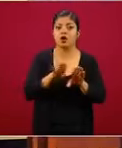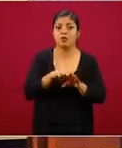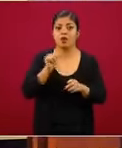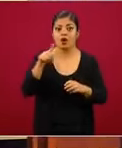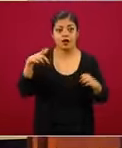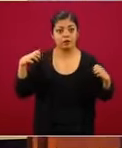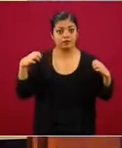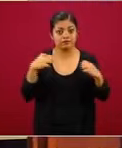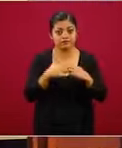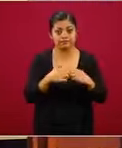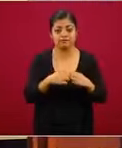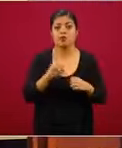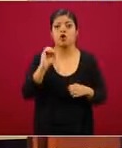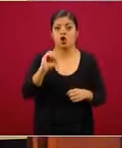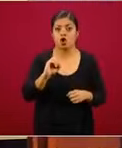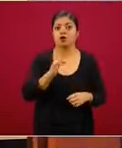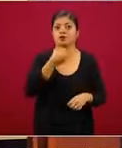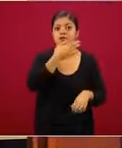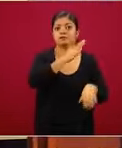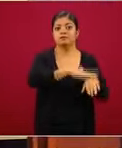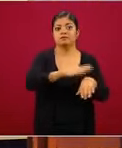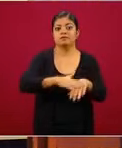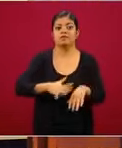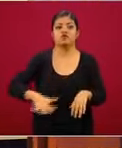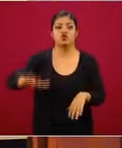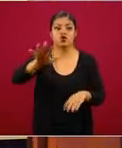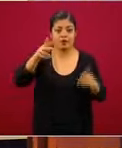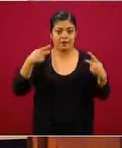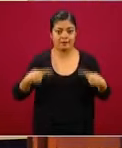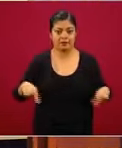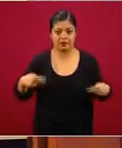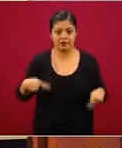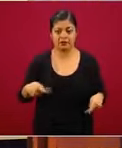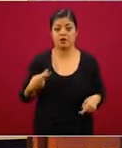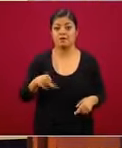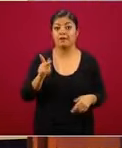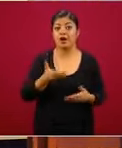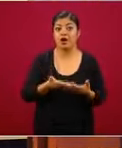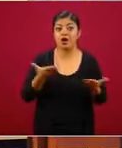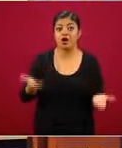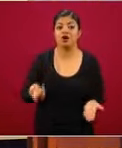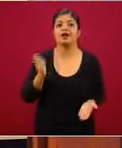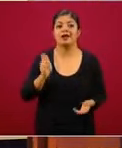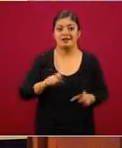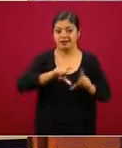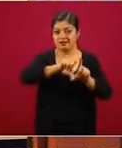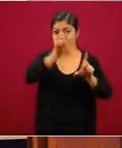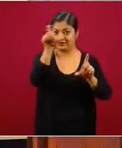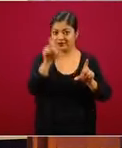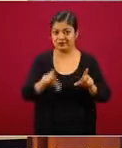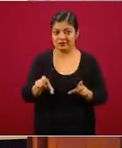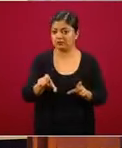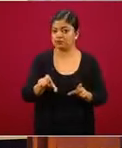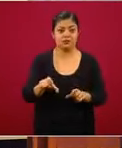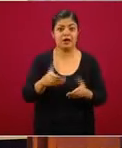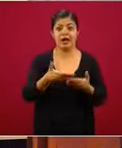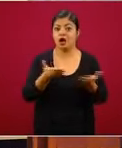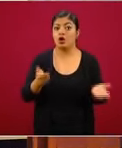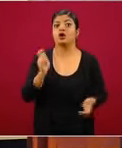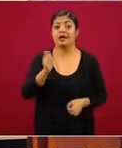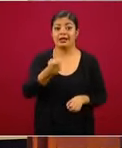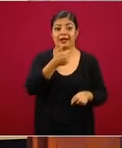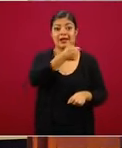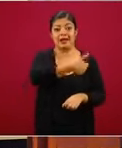y transmitirlo a la población, pero ahora no en un contexto genérico o a nivel nacional, sino más bien por